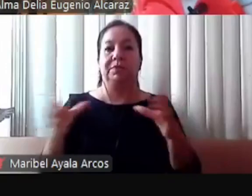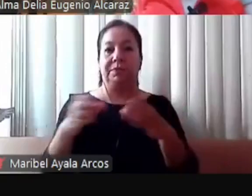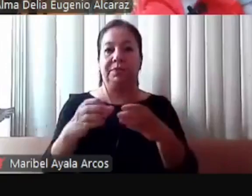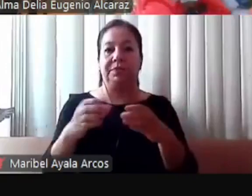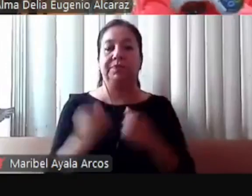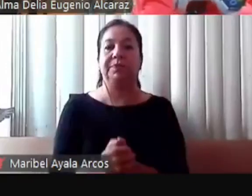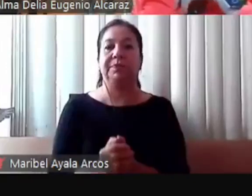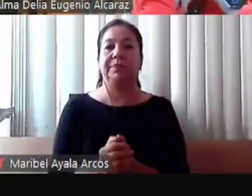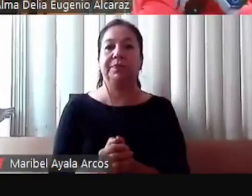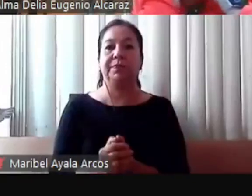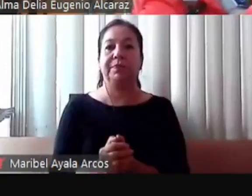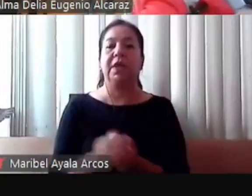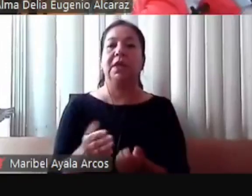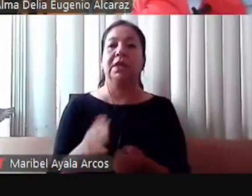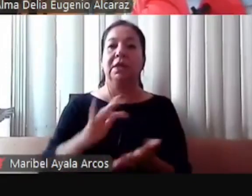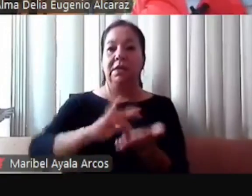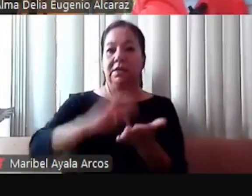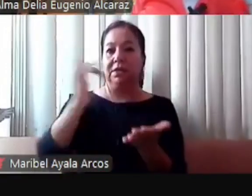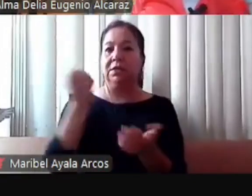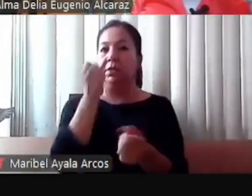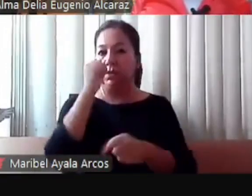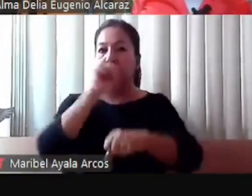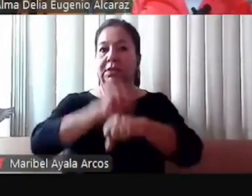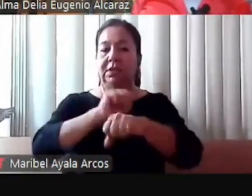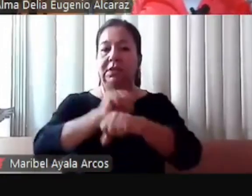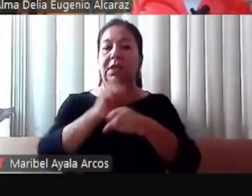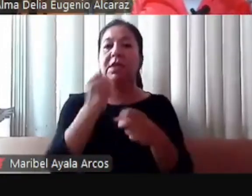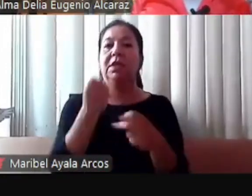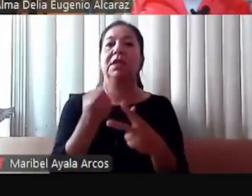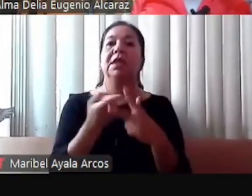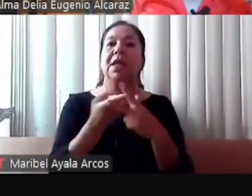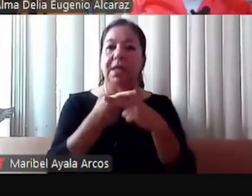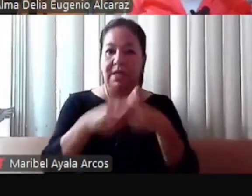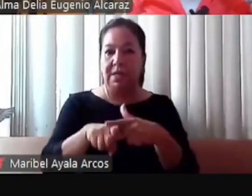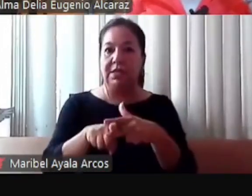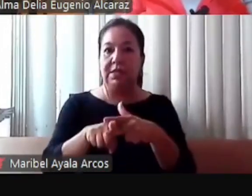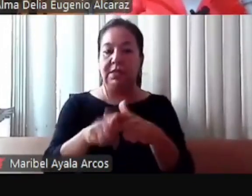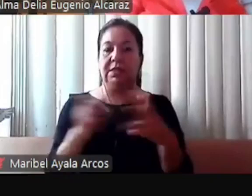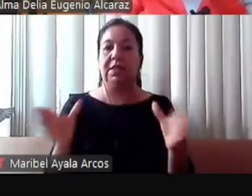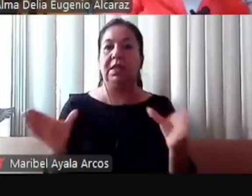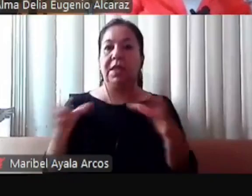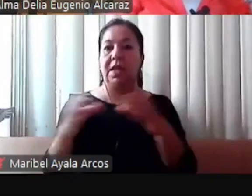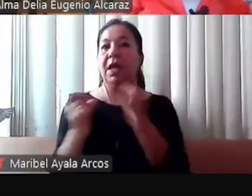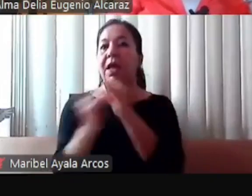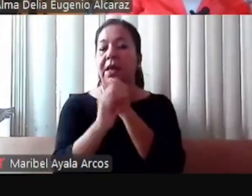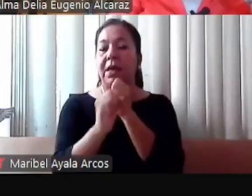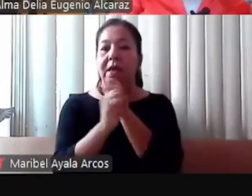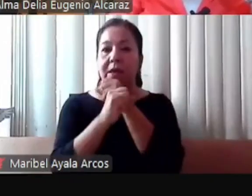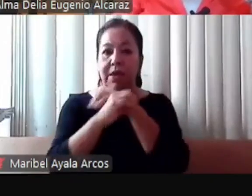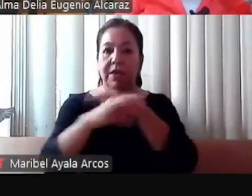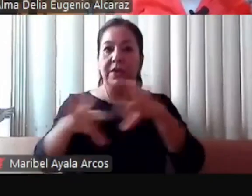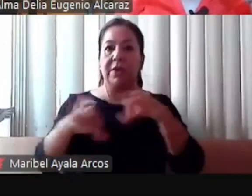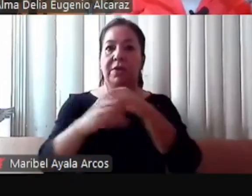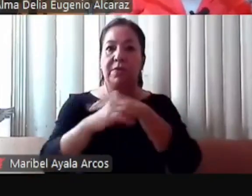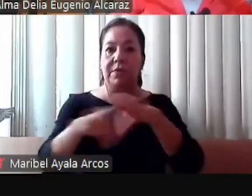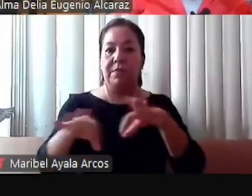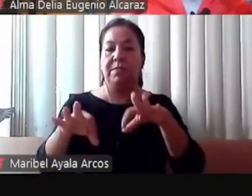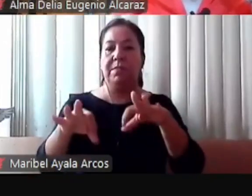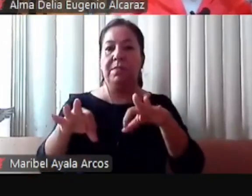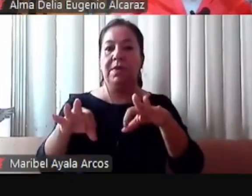Gracias, secretario. En consecuencia, se declara abierta la sesión. Le solicito nos informe los asuntos a resolver el día de